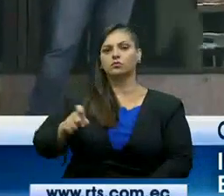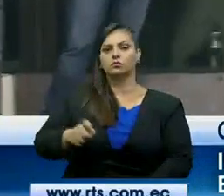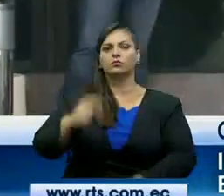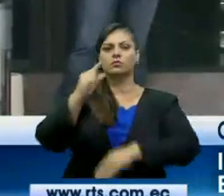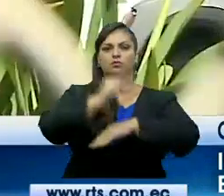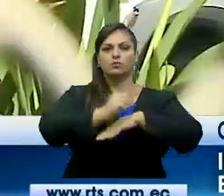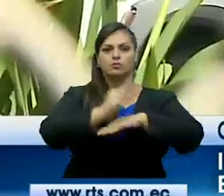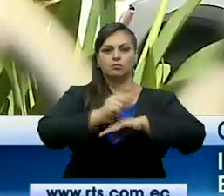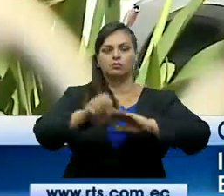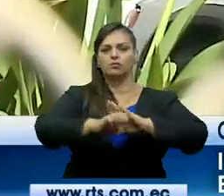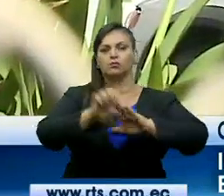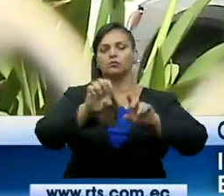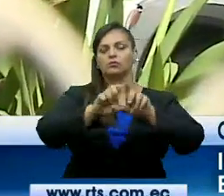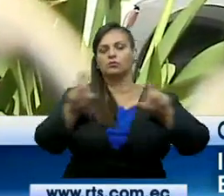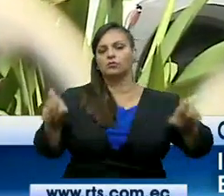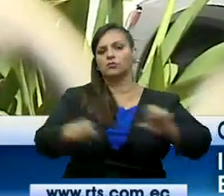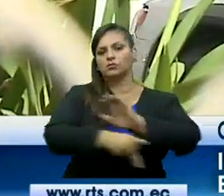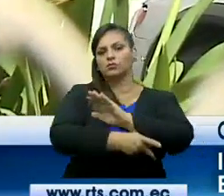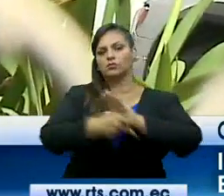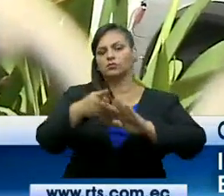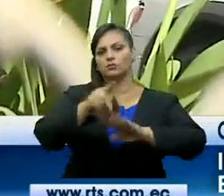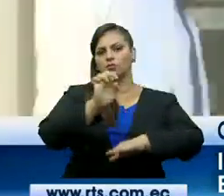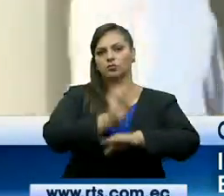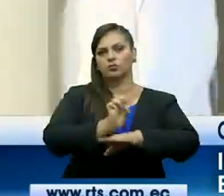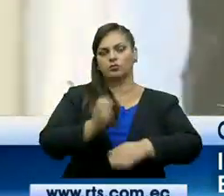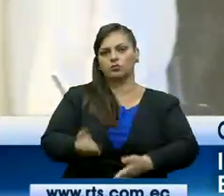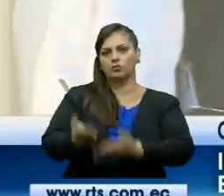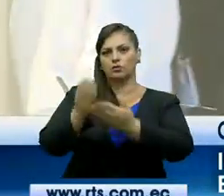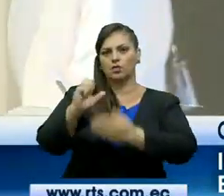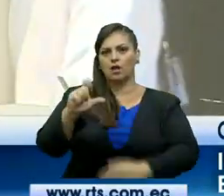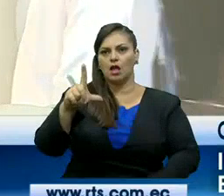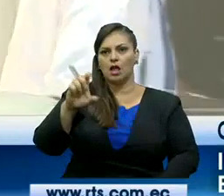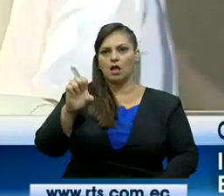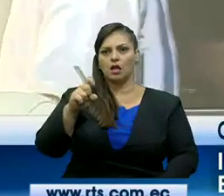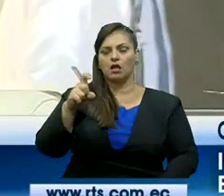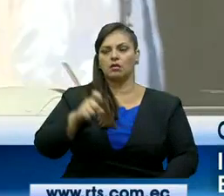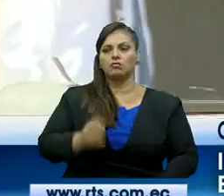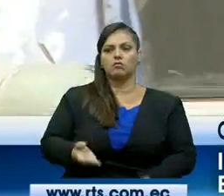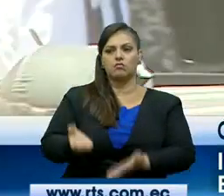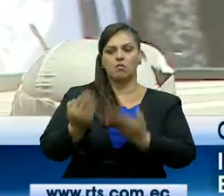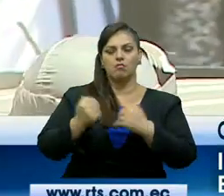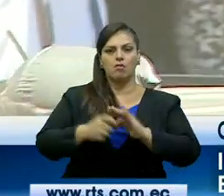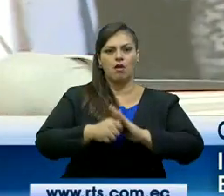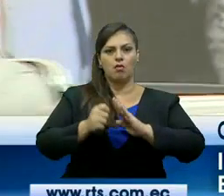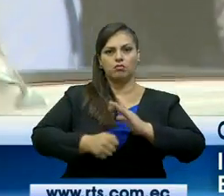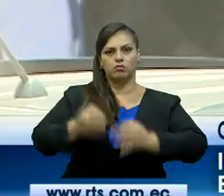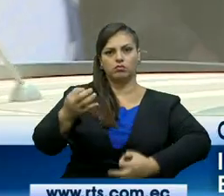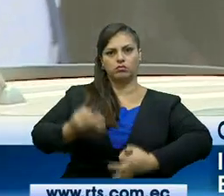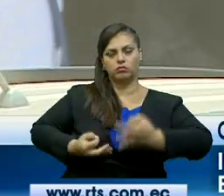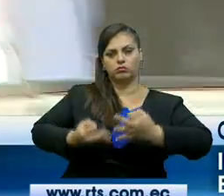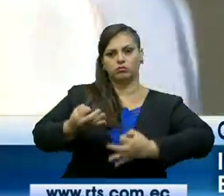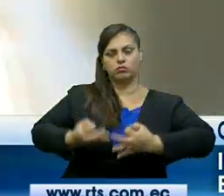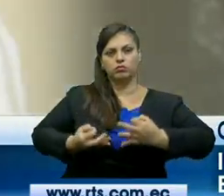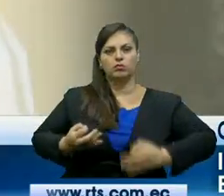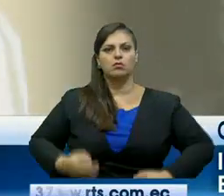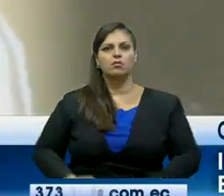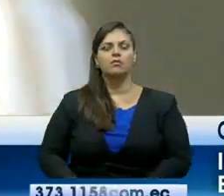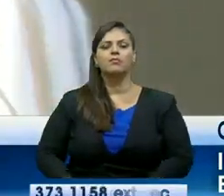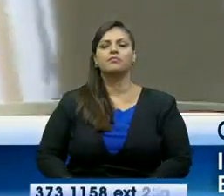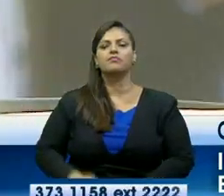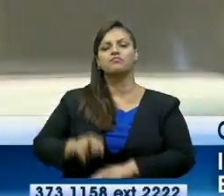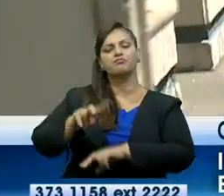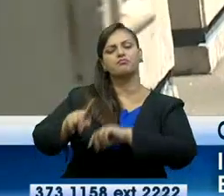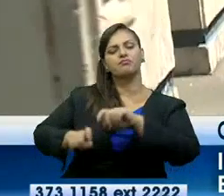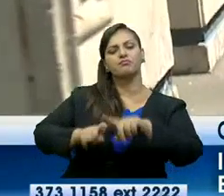el fiscal para que rindiera su versión en este caso. Carlos Pareja abandonó la fiscalía cerca del mediodía de este lunes, rumbo a la